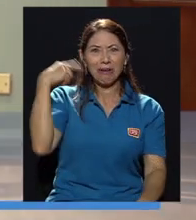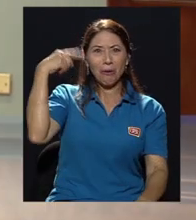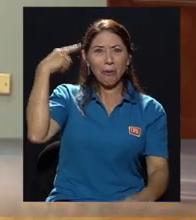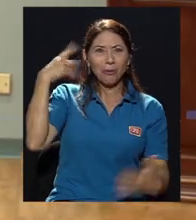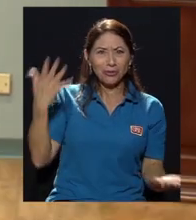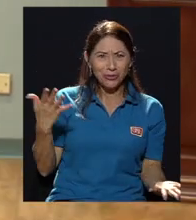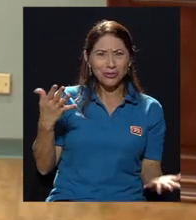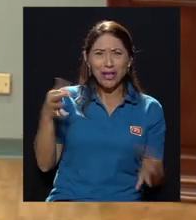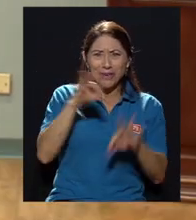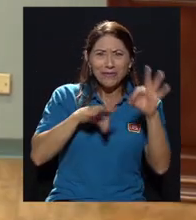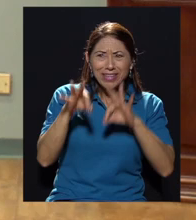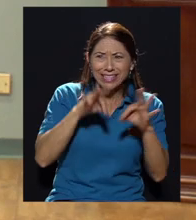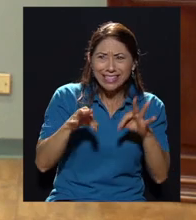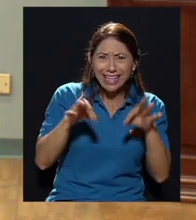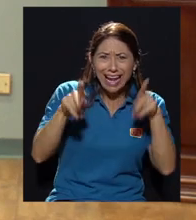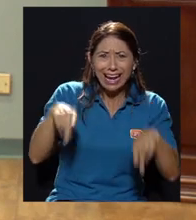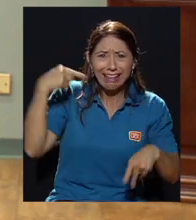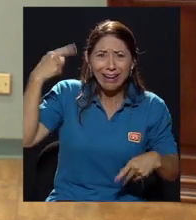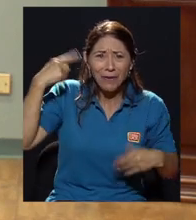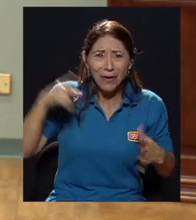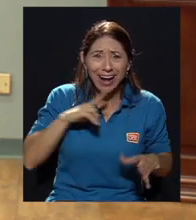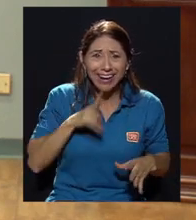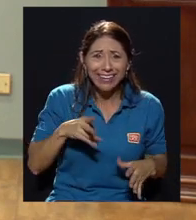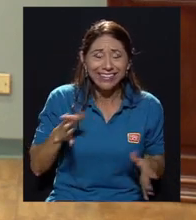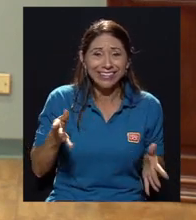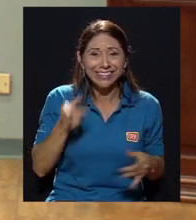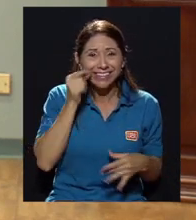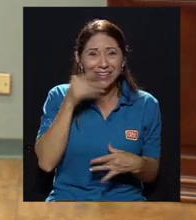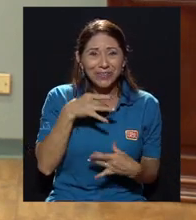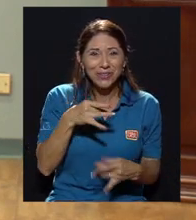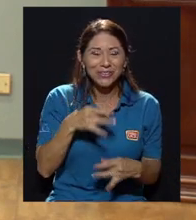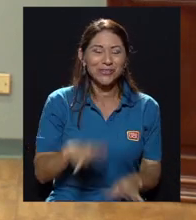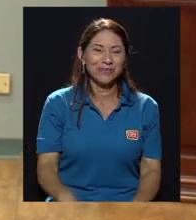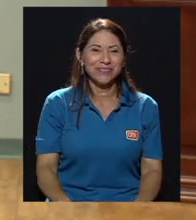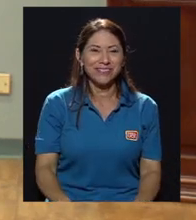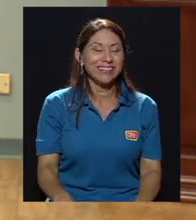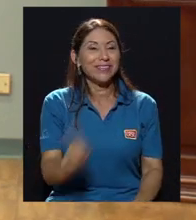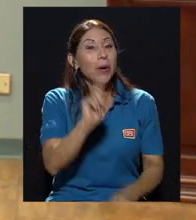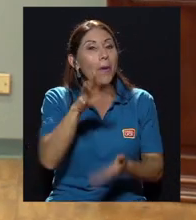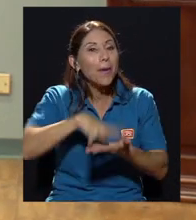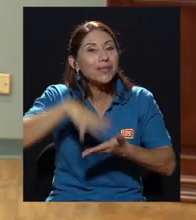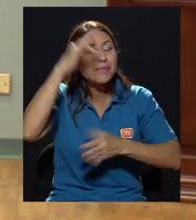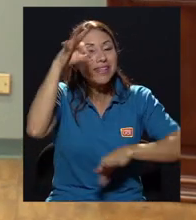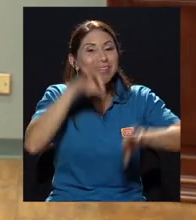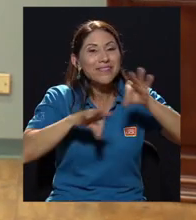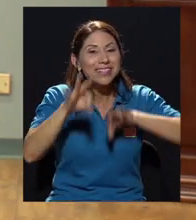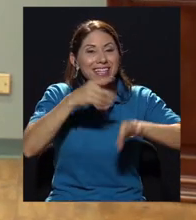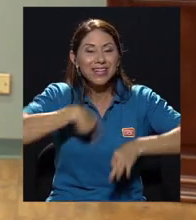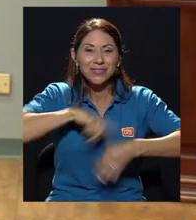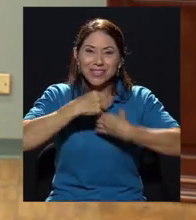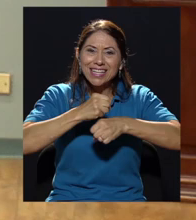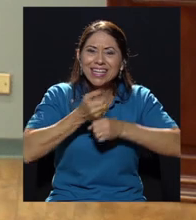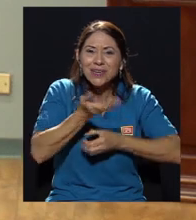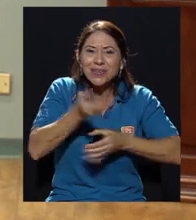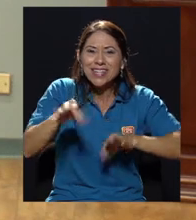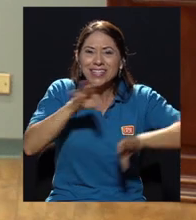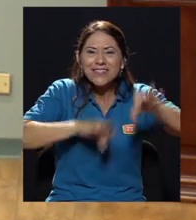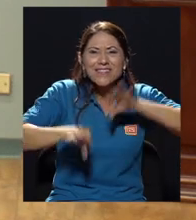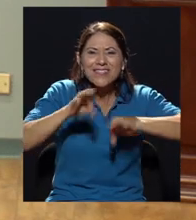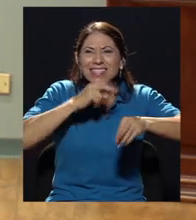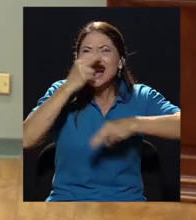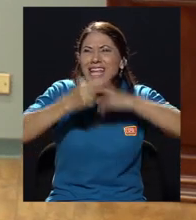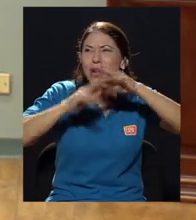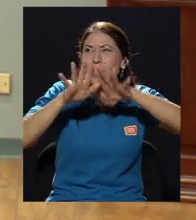Están locos. Física, y la gente es loca, ¿no? Qué curioso. No, pues vamos a aprender de física y vamos a hacer muchas cosas de